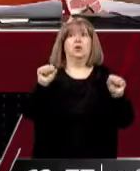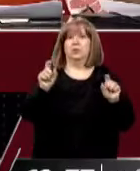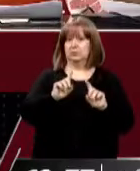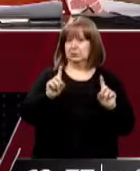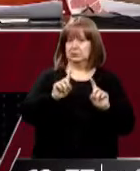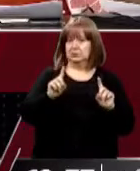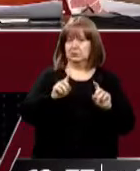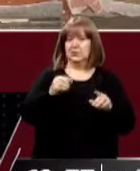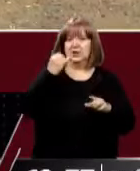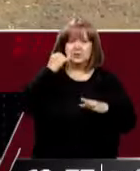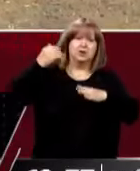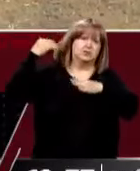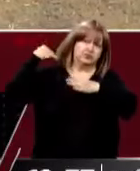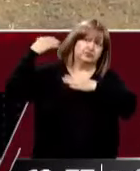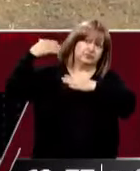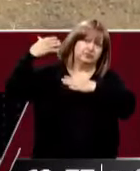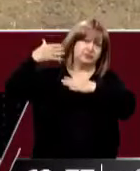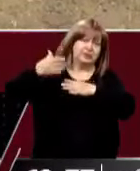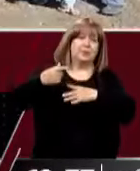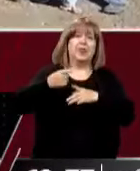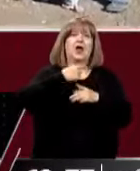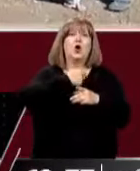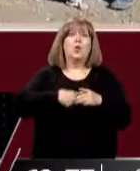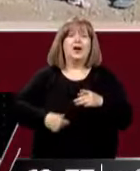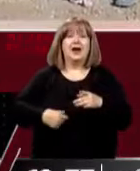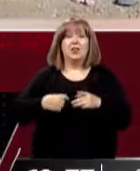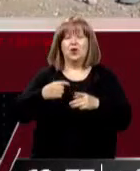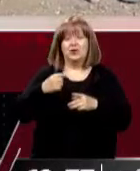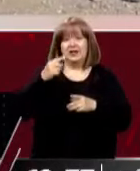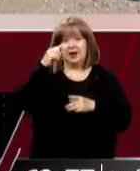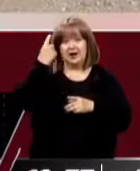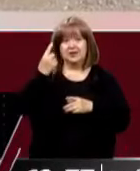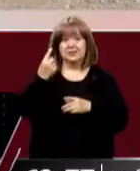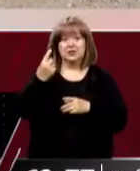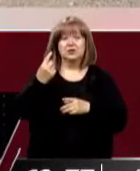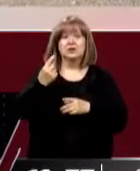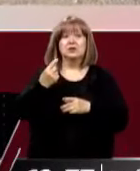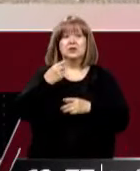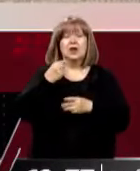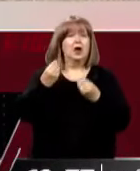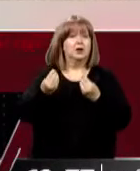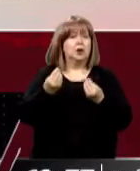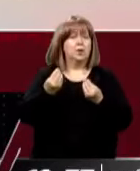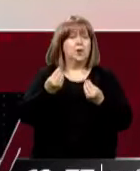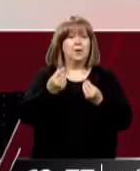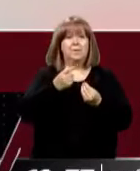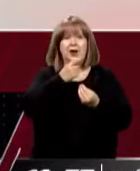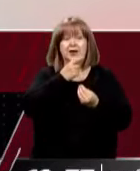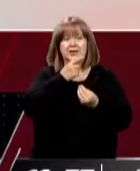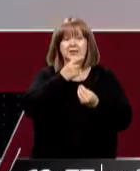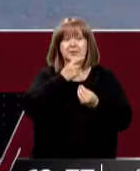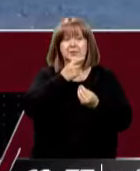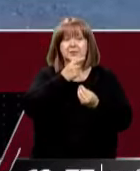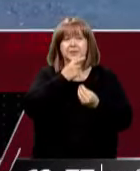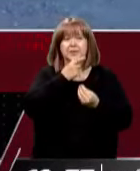y obviamente peligrosa, porque en el caso del gobernador, la negación, el negacionismo, está estipulado como delito de lesa humanidad